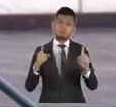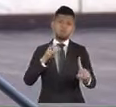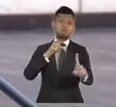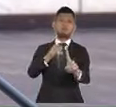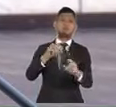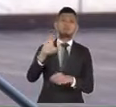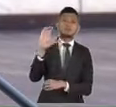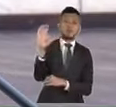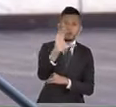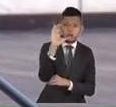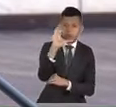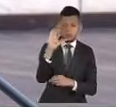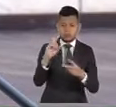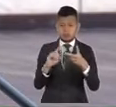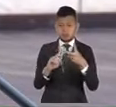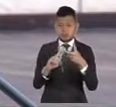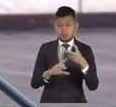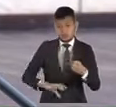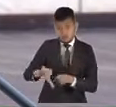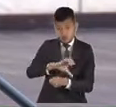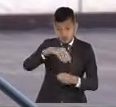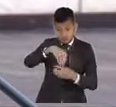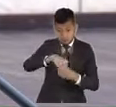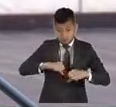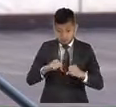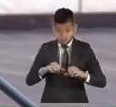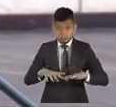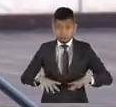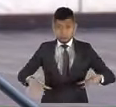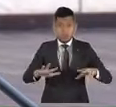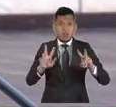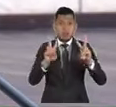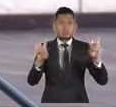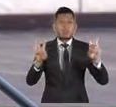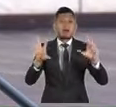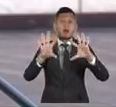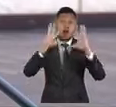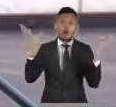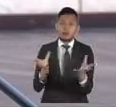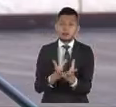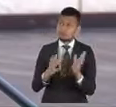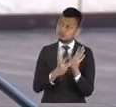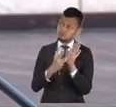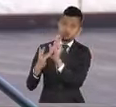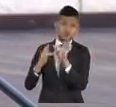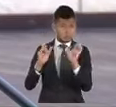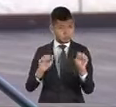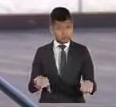o para la ciudad misma, sino para temas que son mucho más globales, como